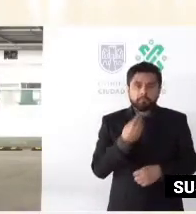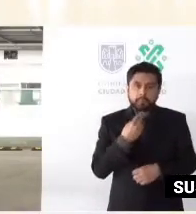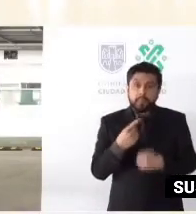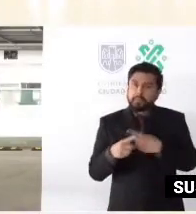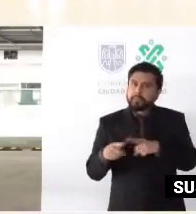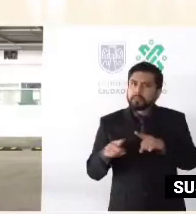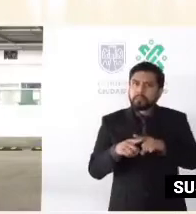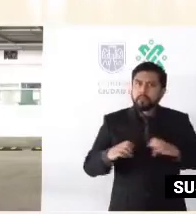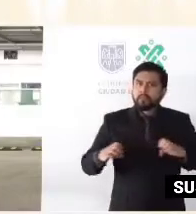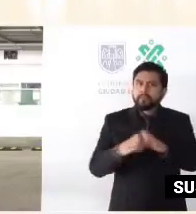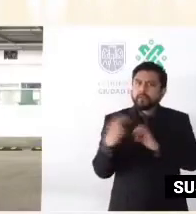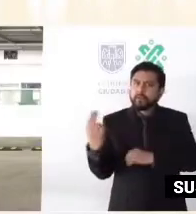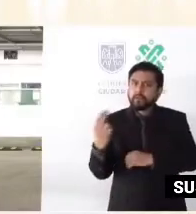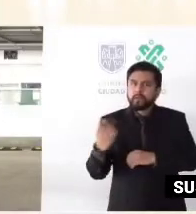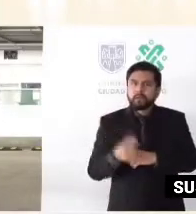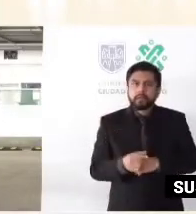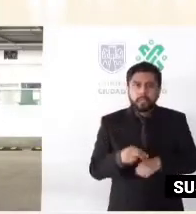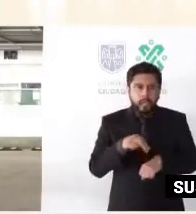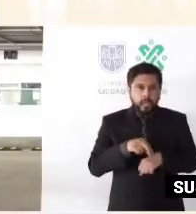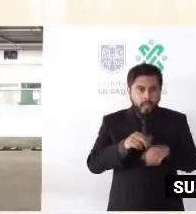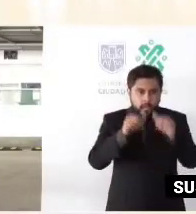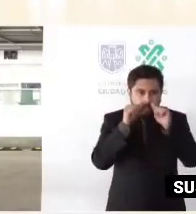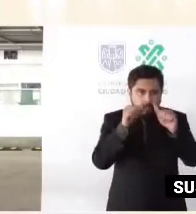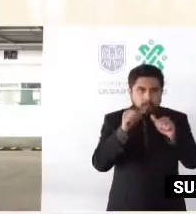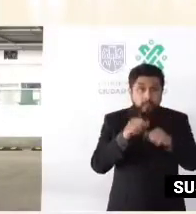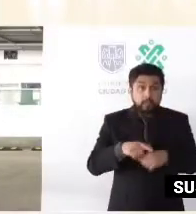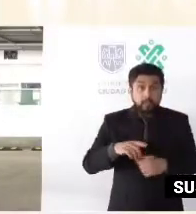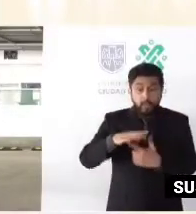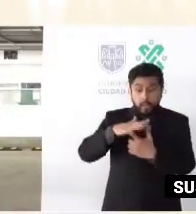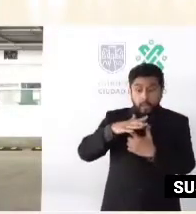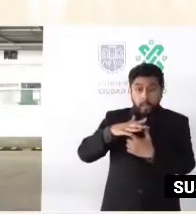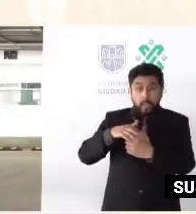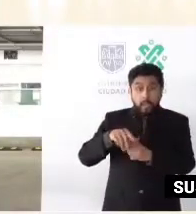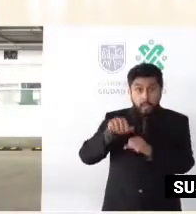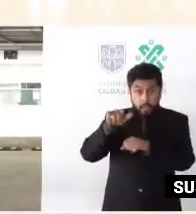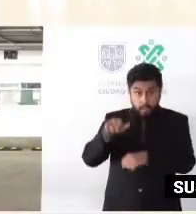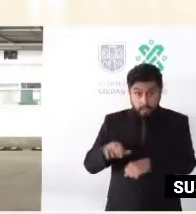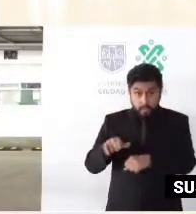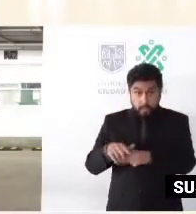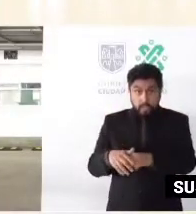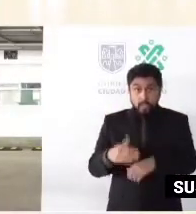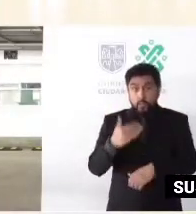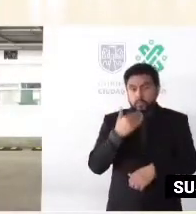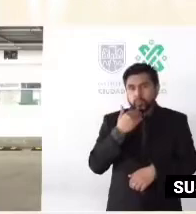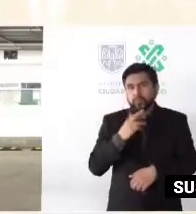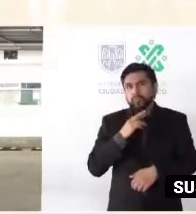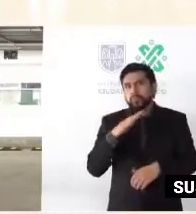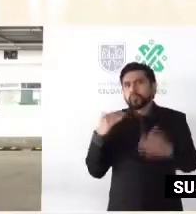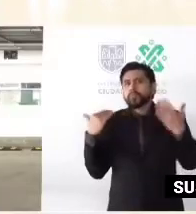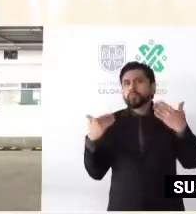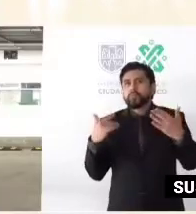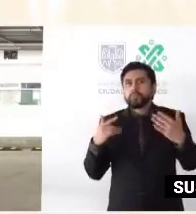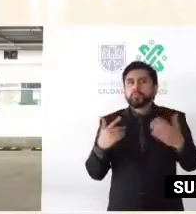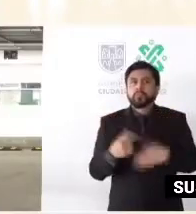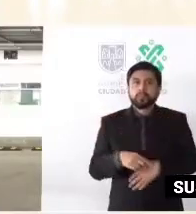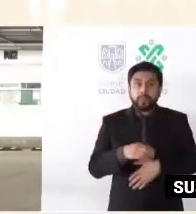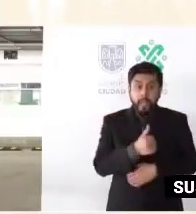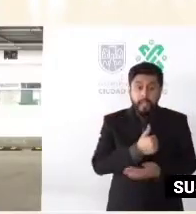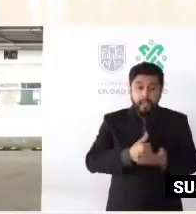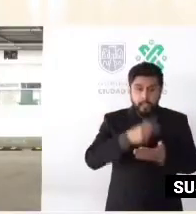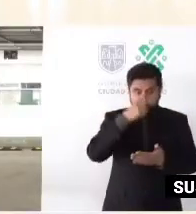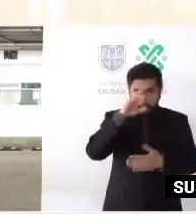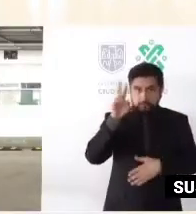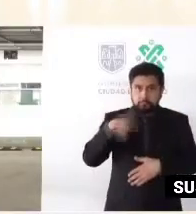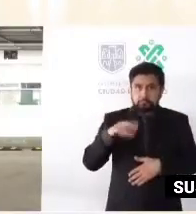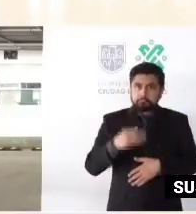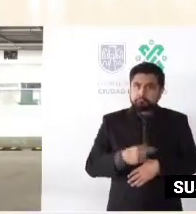urgencias médicas. Es el mejor helipuerto de todos los hospitales, de todos los helipuertos que tenemos en los